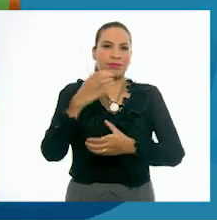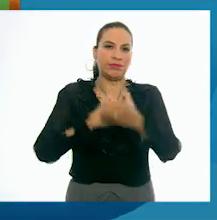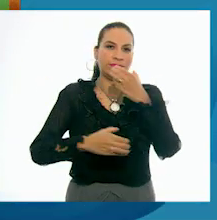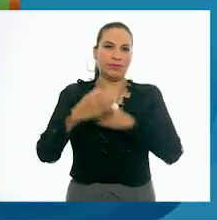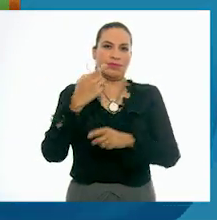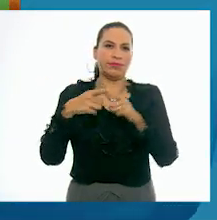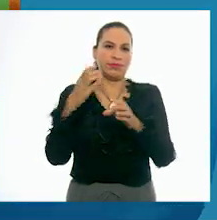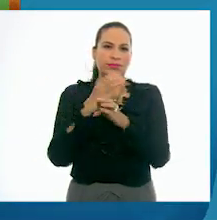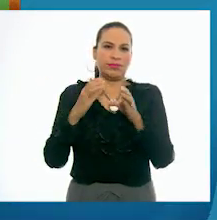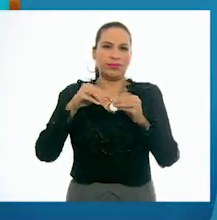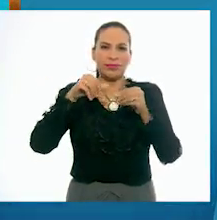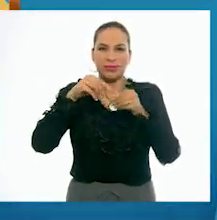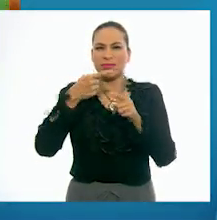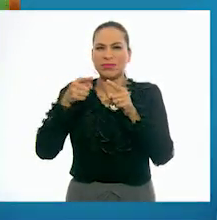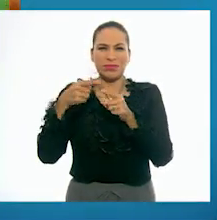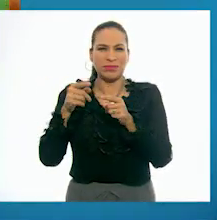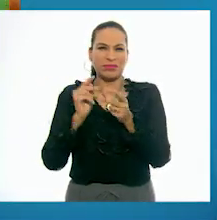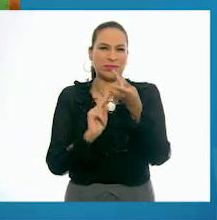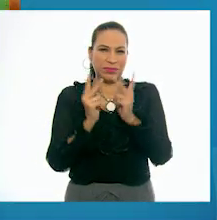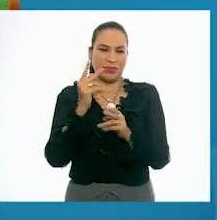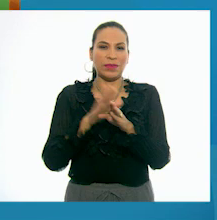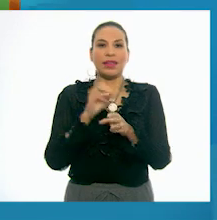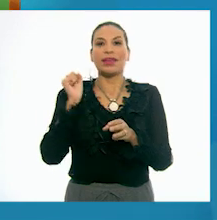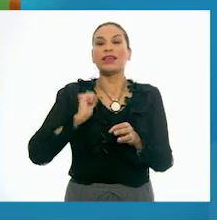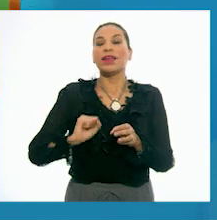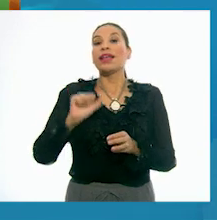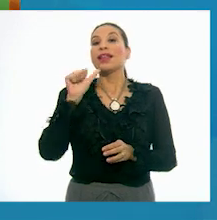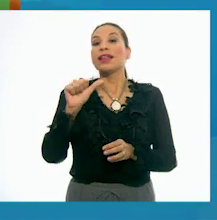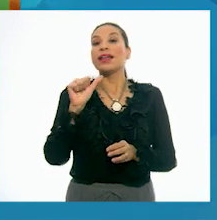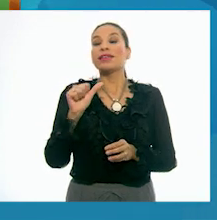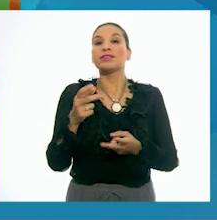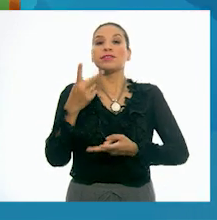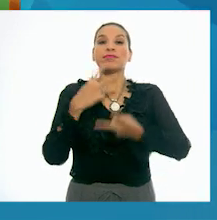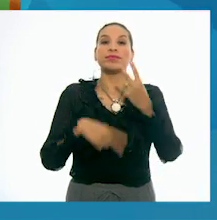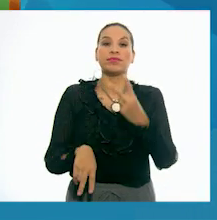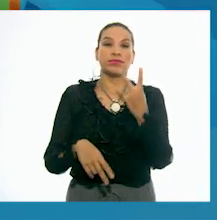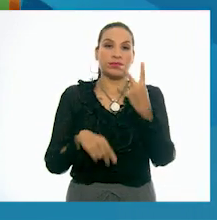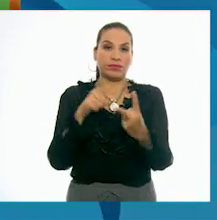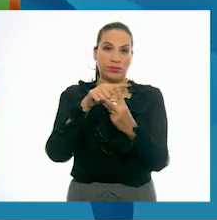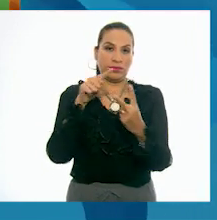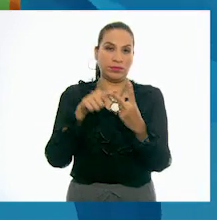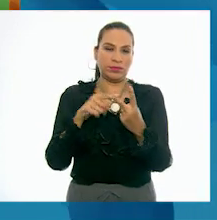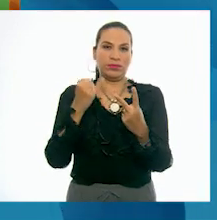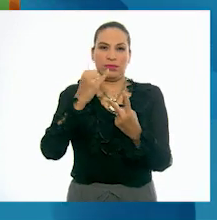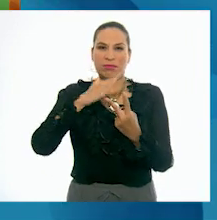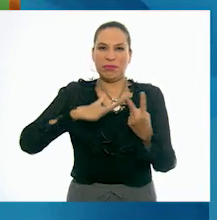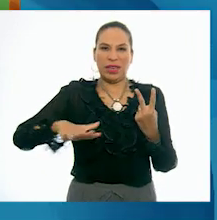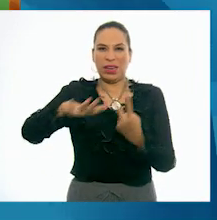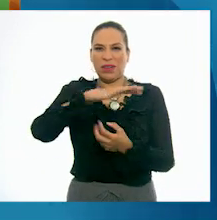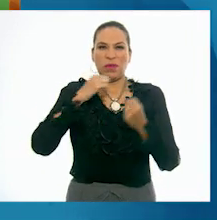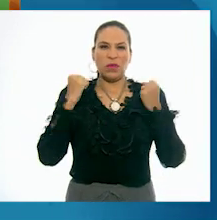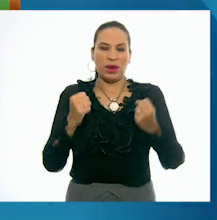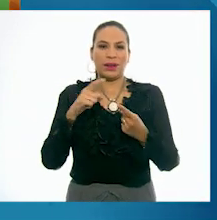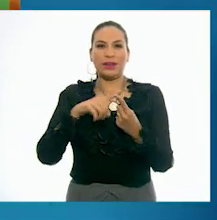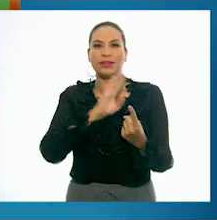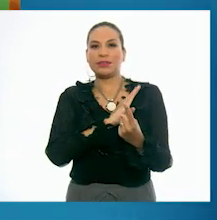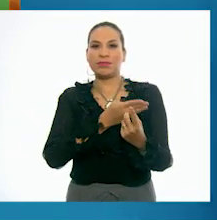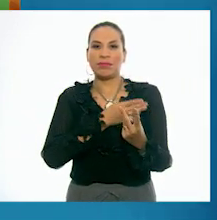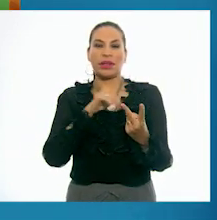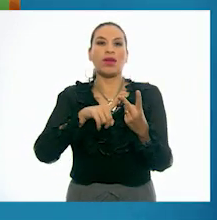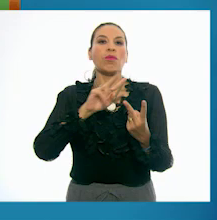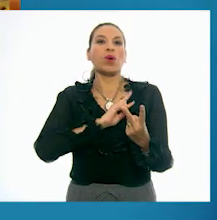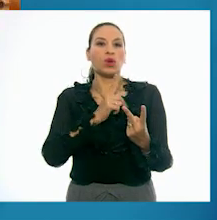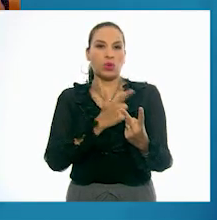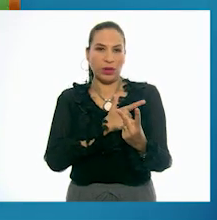de especias. Esto permitió que en el siglo XVI surgieran dos grandes imperios coloniales, España y